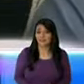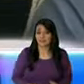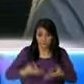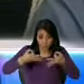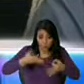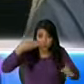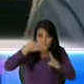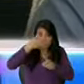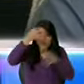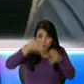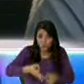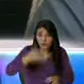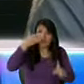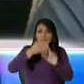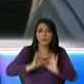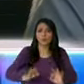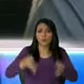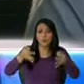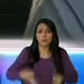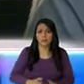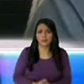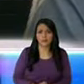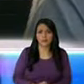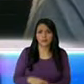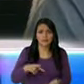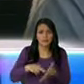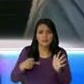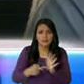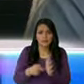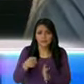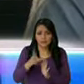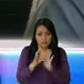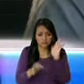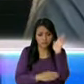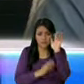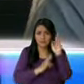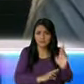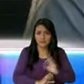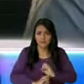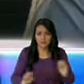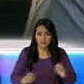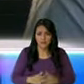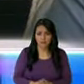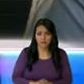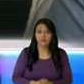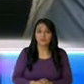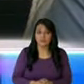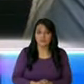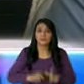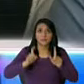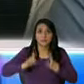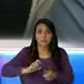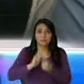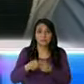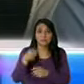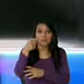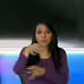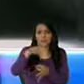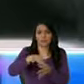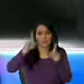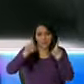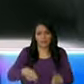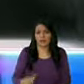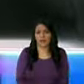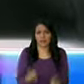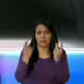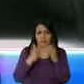cumpliendo su deber. Eso también es una violación constitucional. Que eso debe ser corregido para los próximos comicios, pues